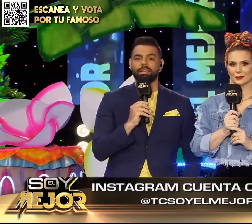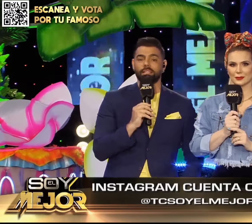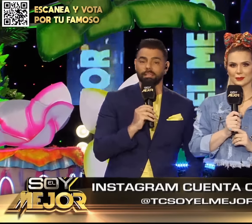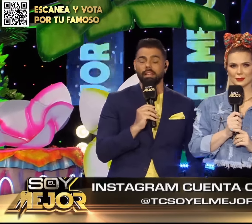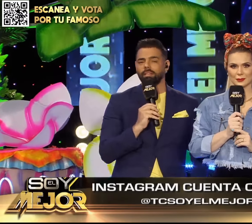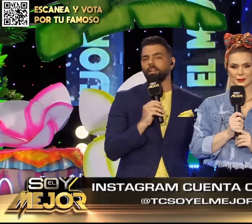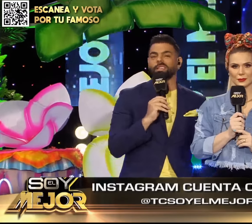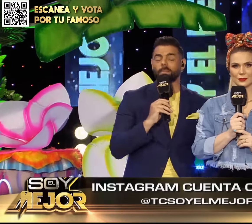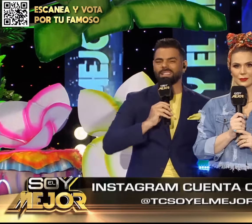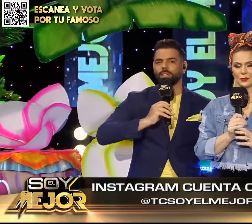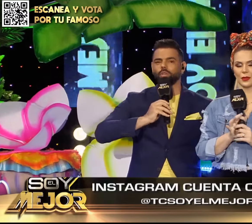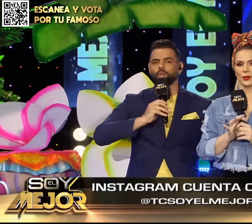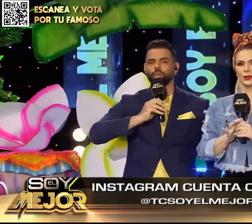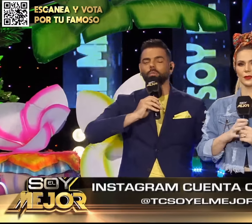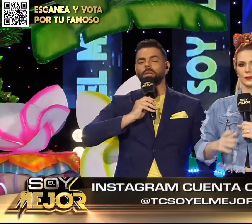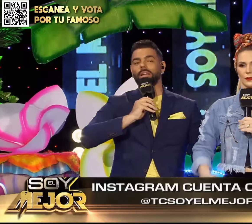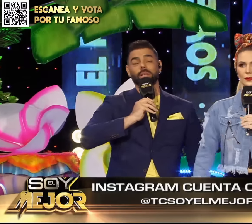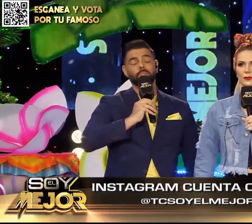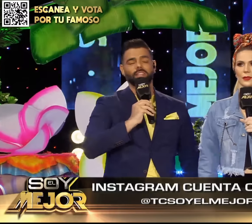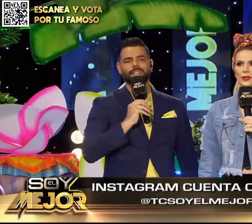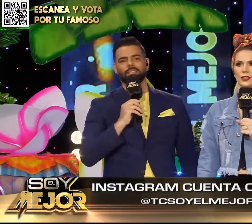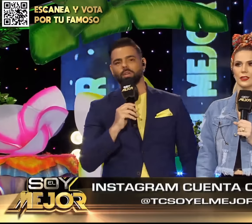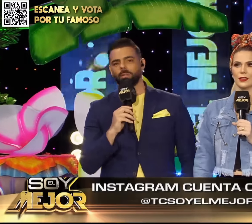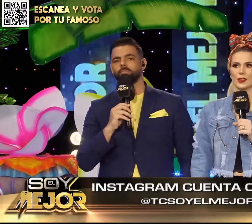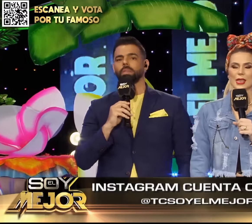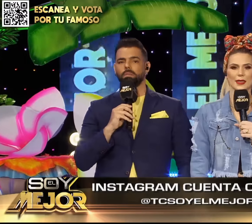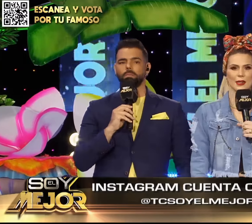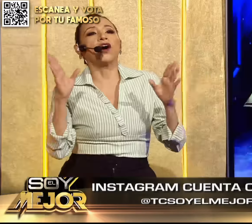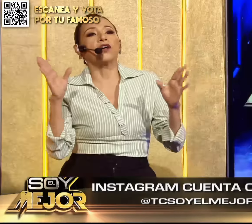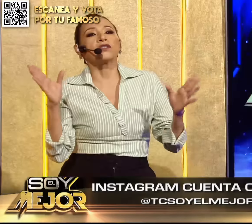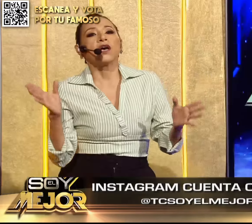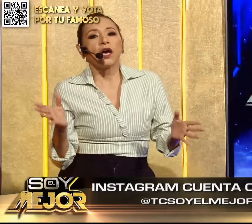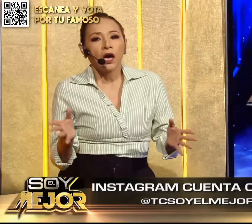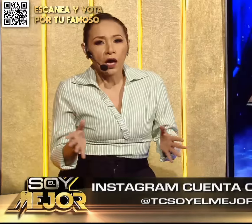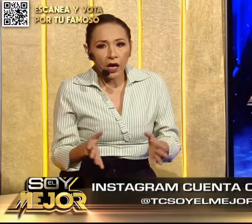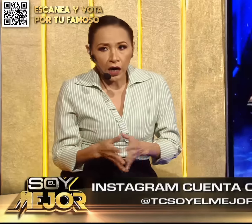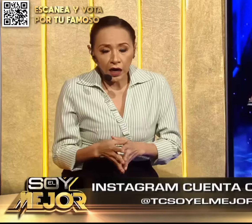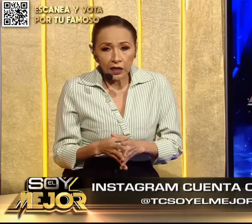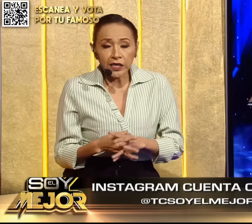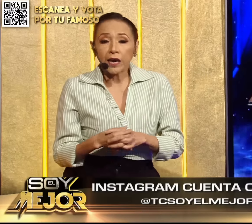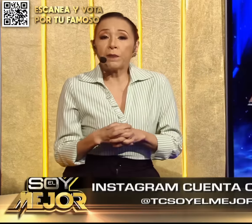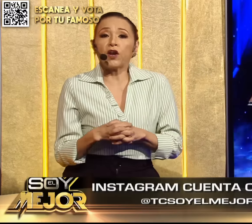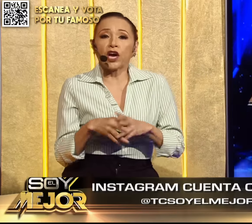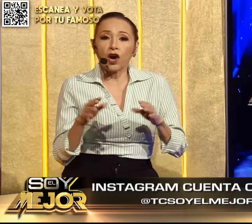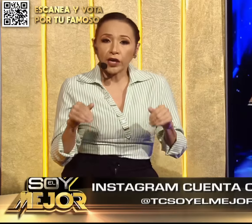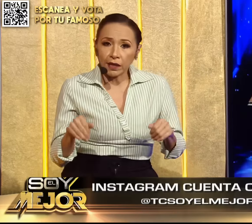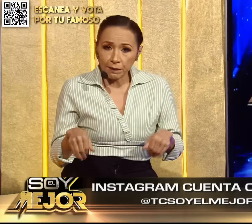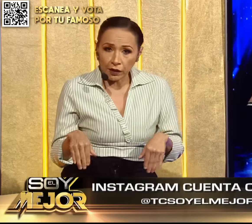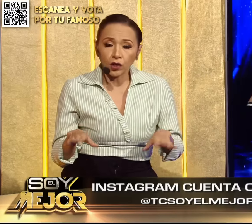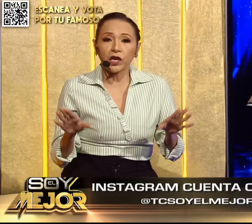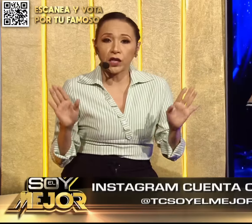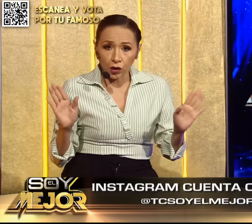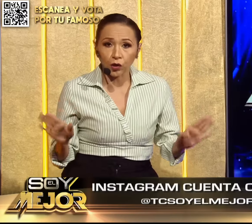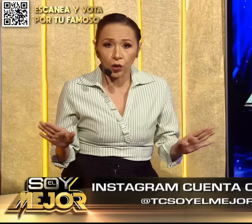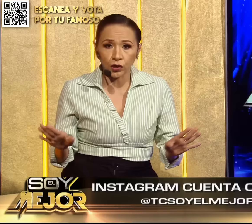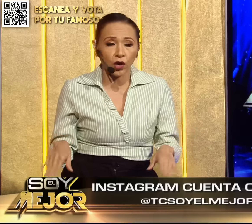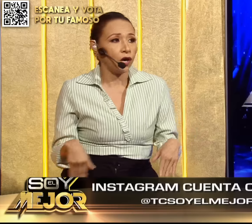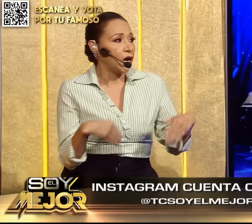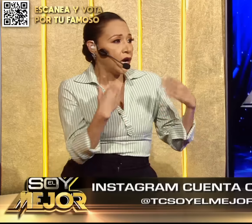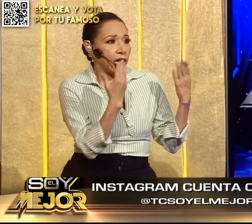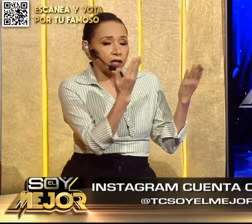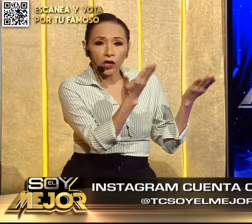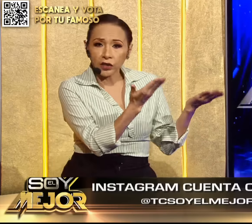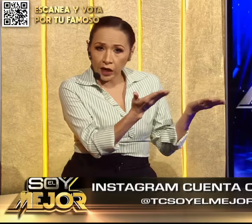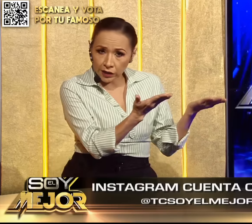todas las incidencias de lo que está pasando en Tokio 2020. Fantástico, Ya dije, chicos, ¿quieres decir algo? Así que espero que hoy también nos llenen de